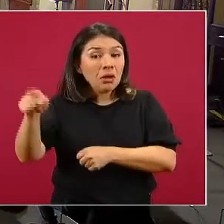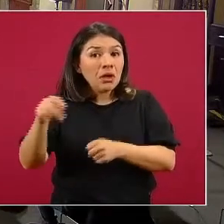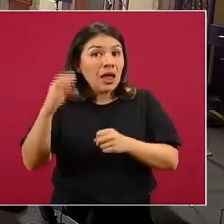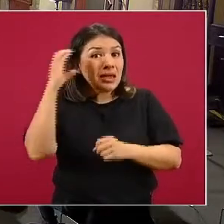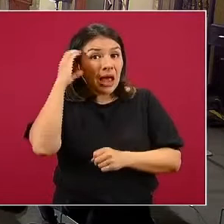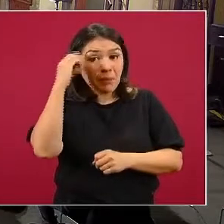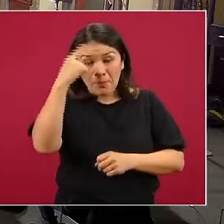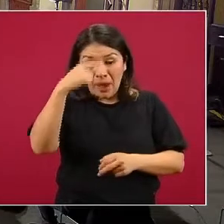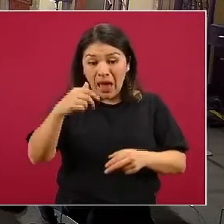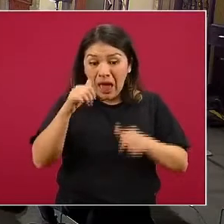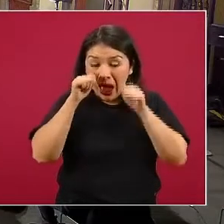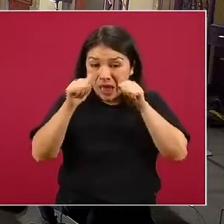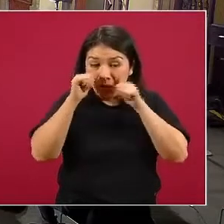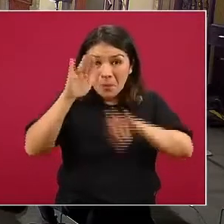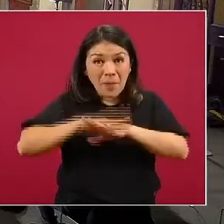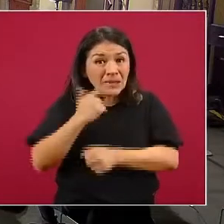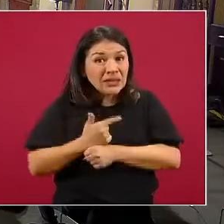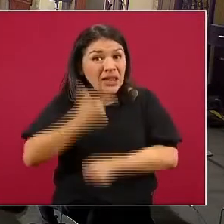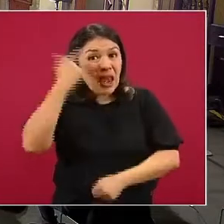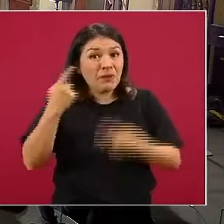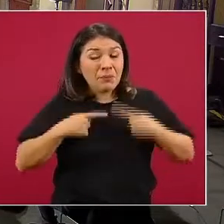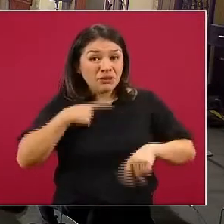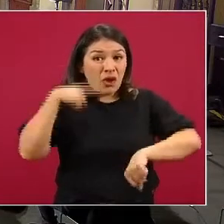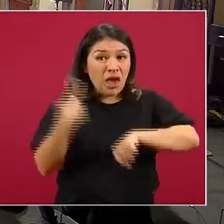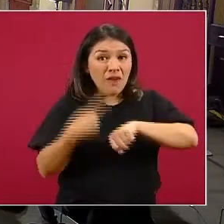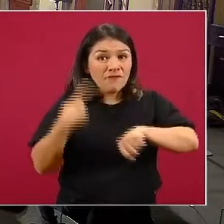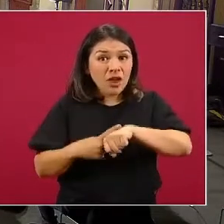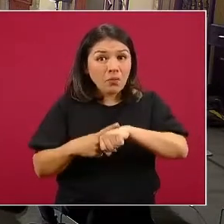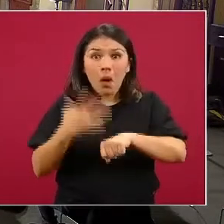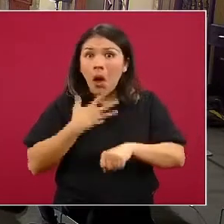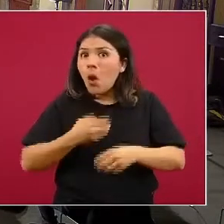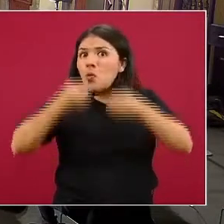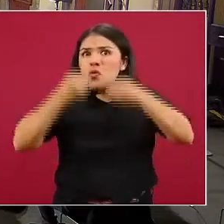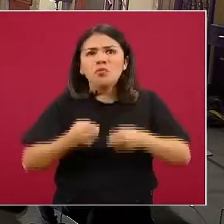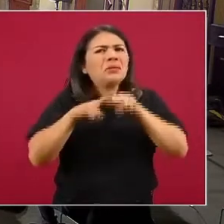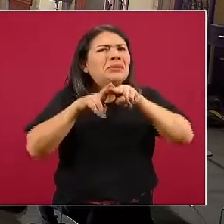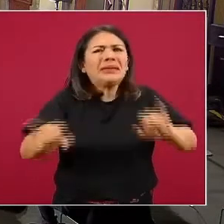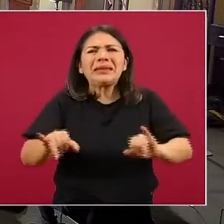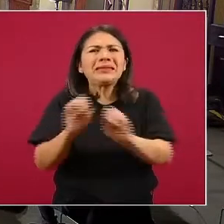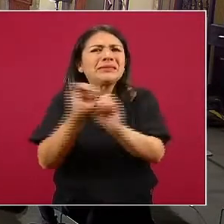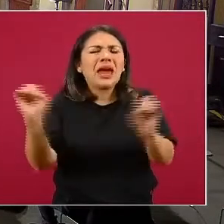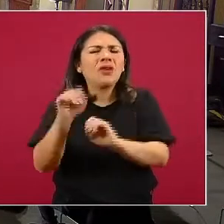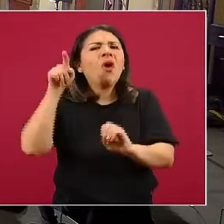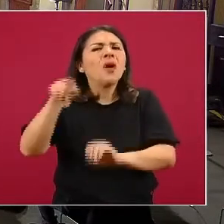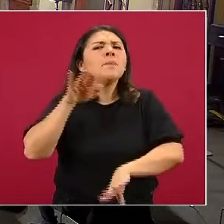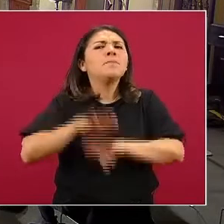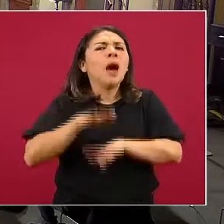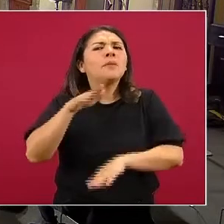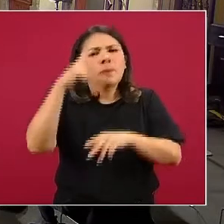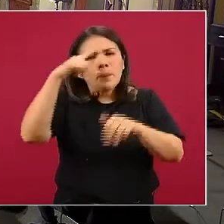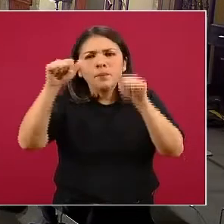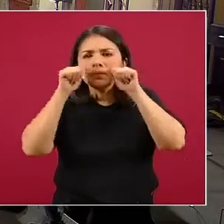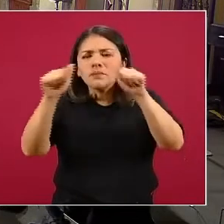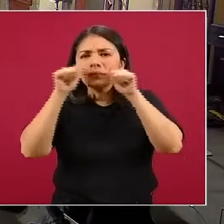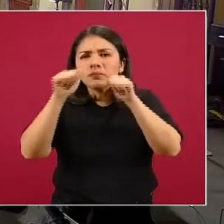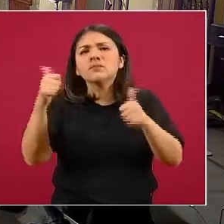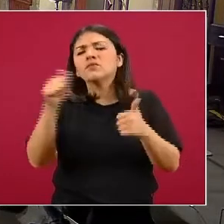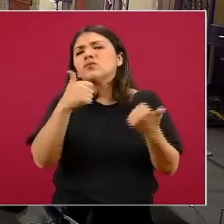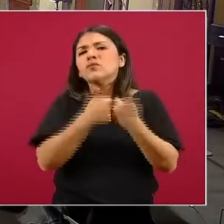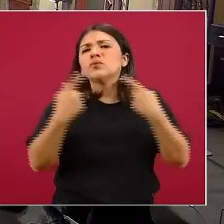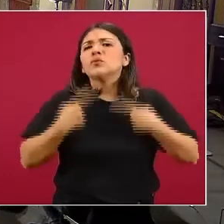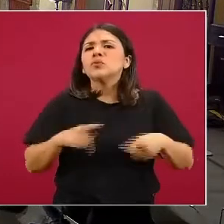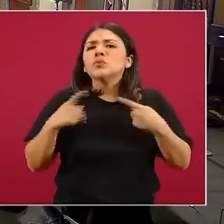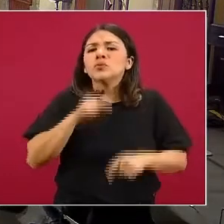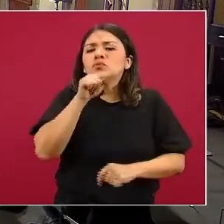las destinadas a infección respiratoria aguda grave está siendo ocupada. ¿En qué se están ocupando? En atender a personas